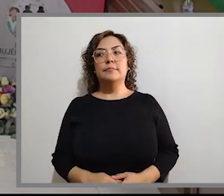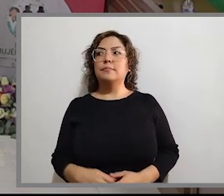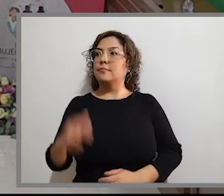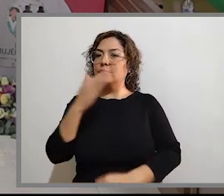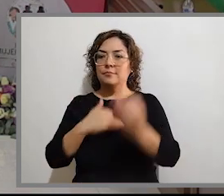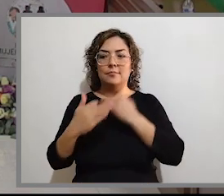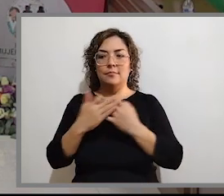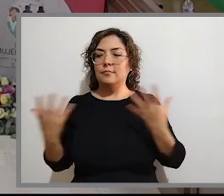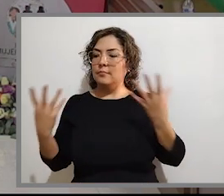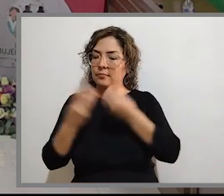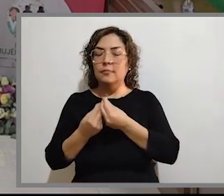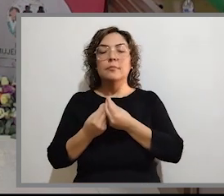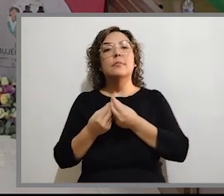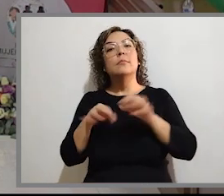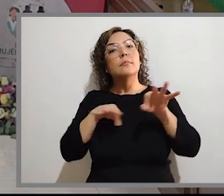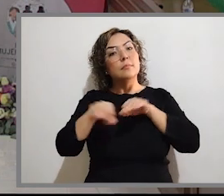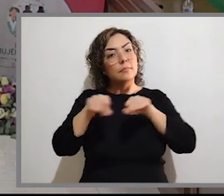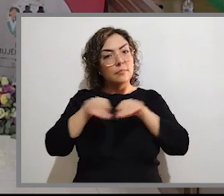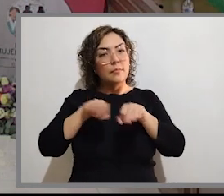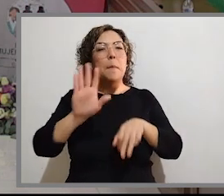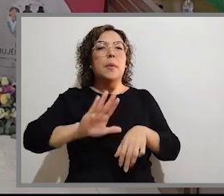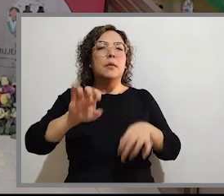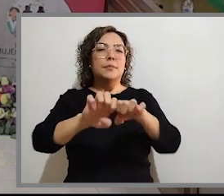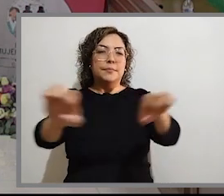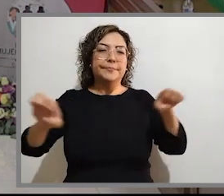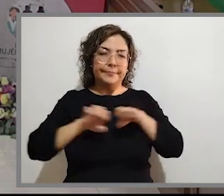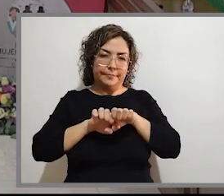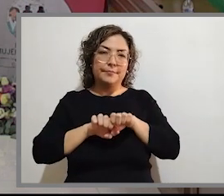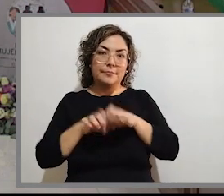de la red, trabajar en conjunto, seguir